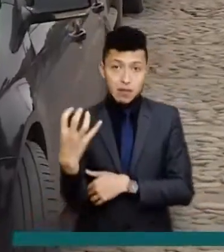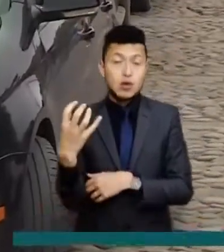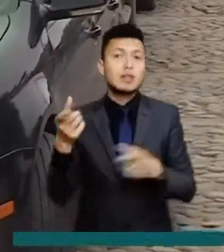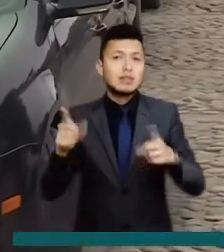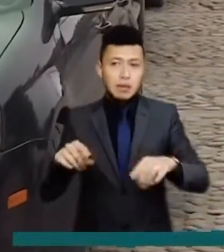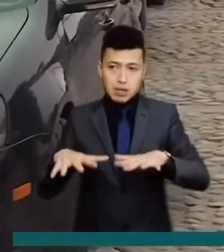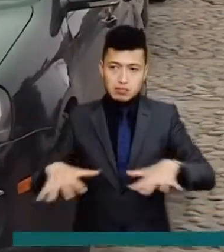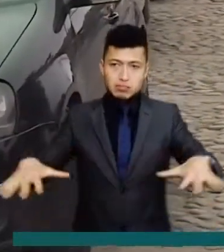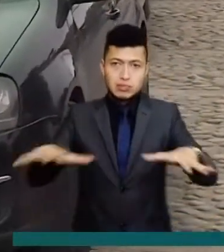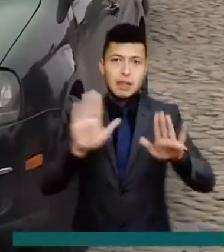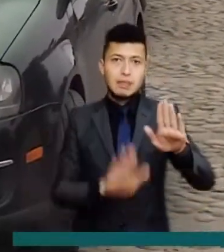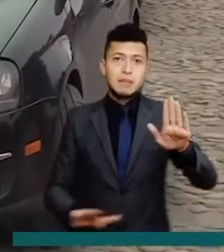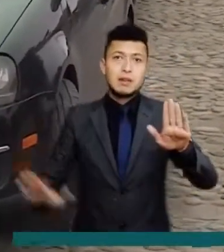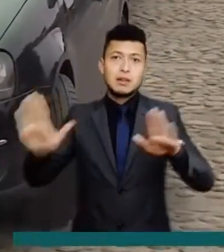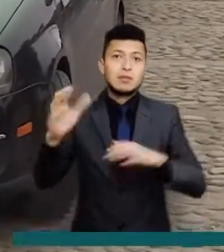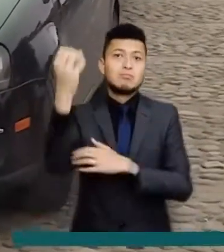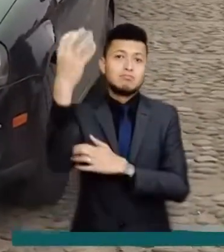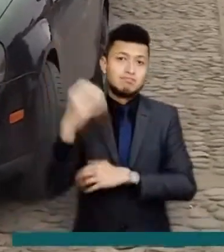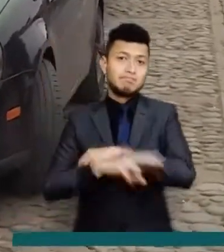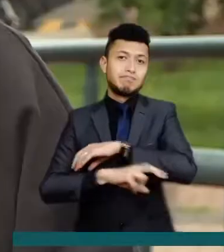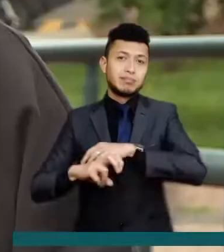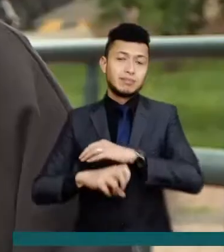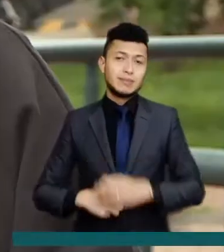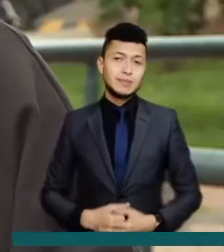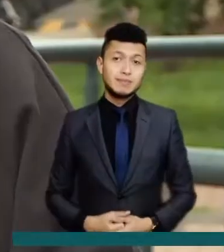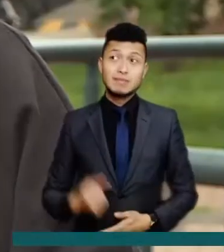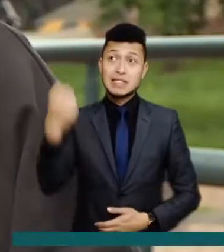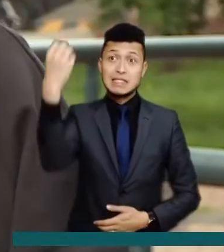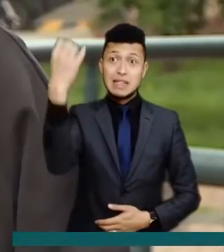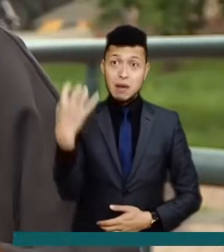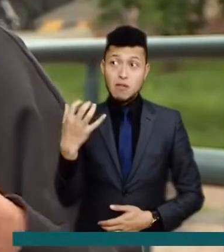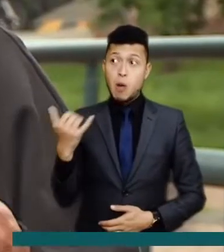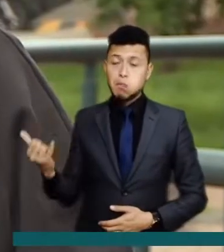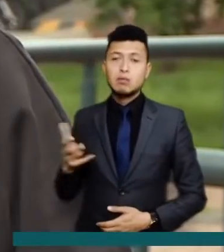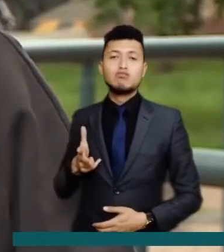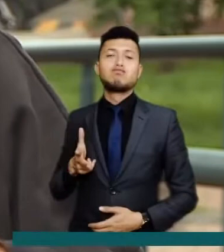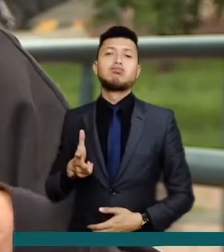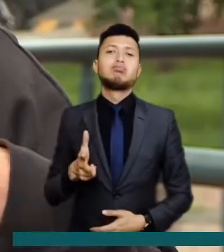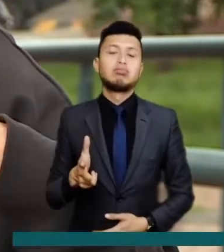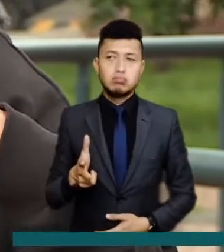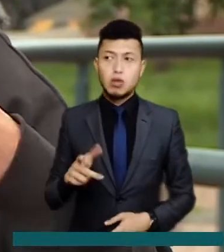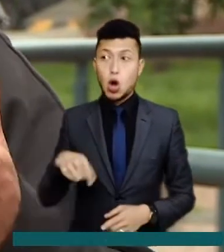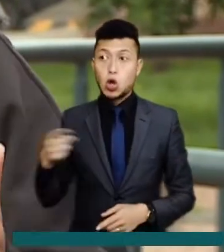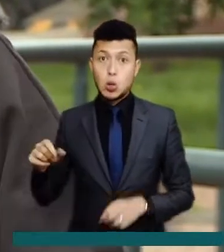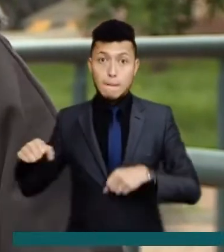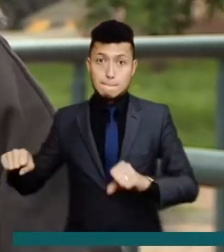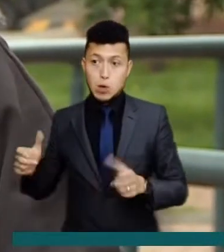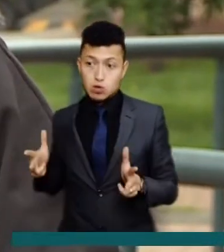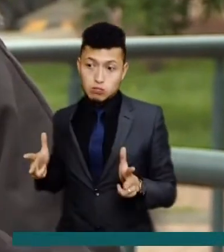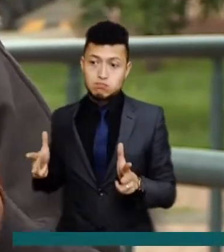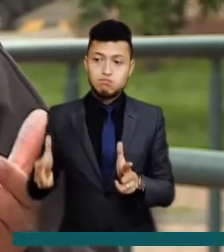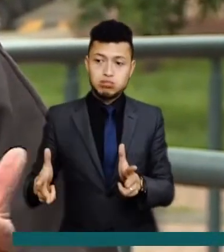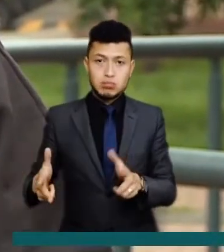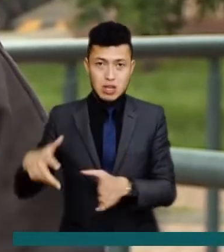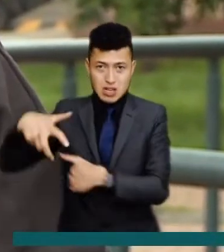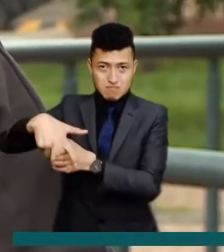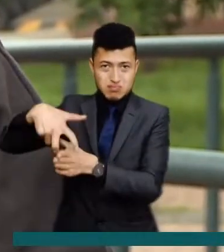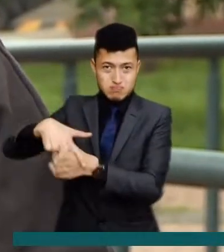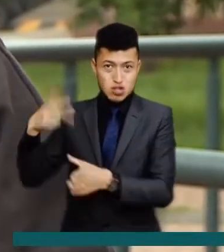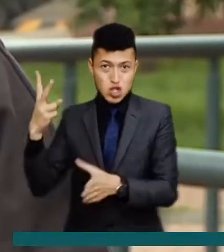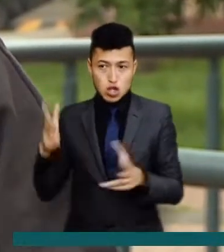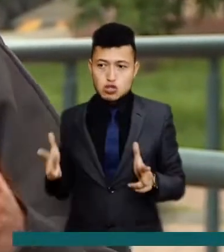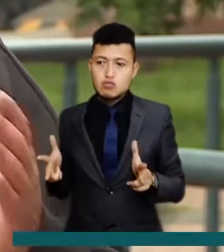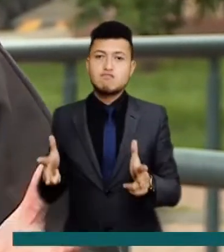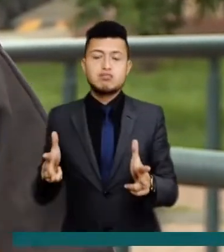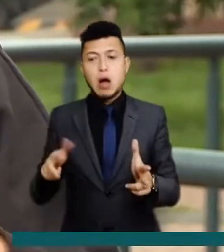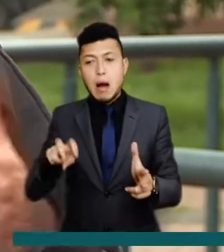cabeceras municipales del departamento. En los semáforos se está presentando mucho que se bajan, vienen otras motocicletas con